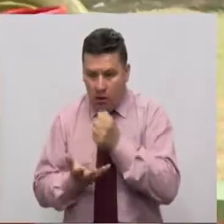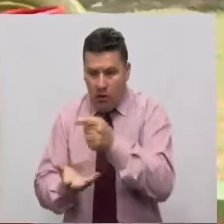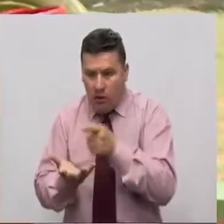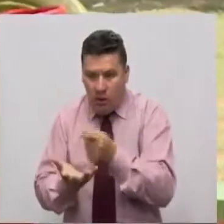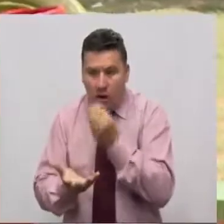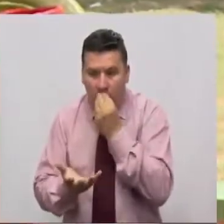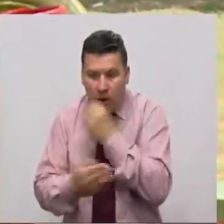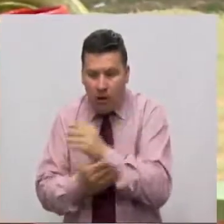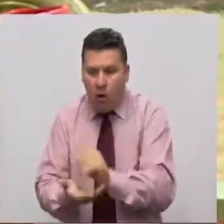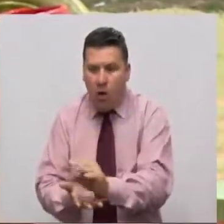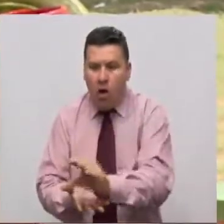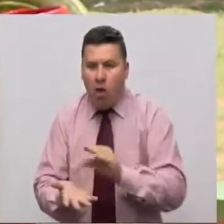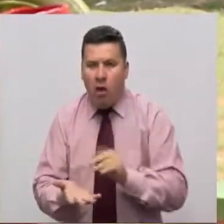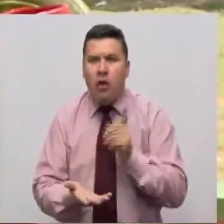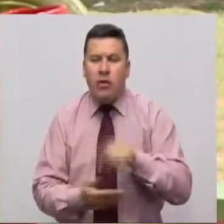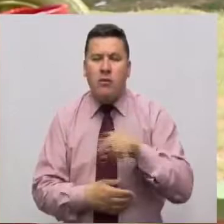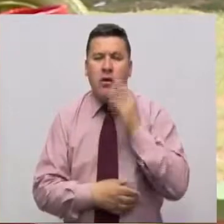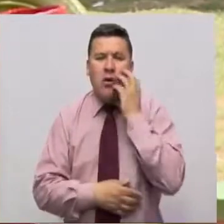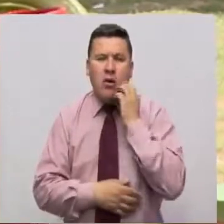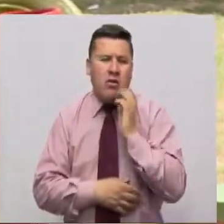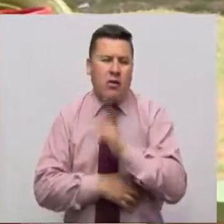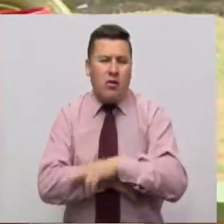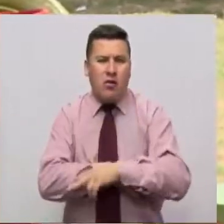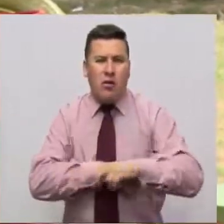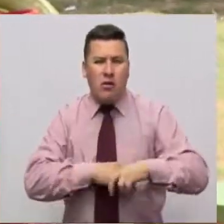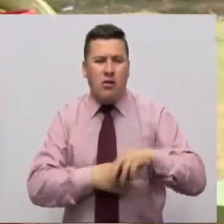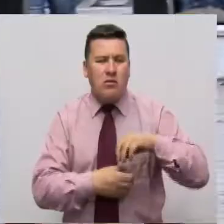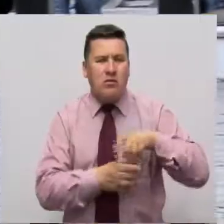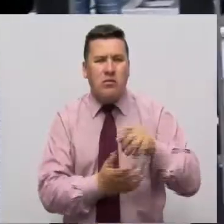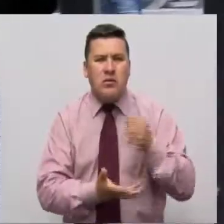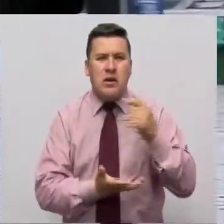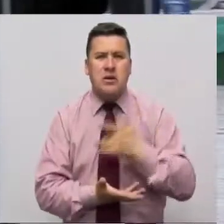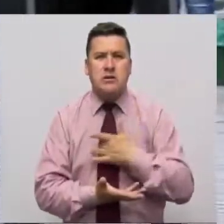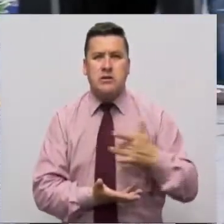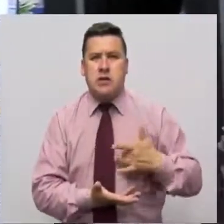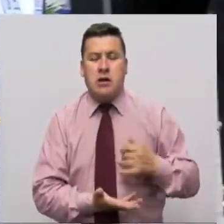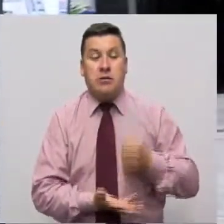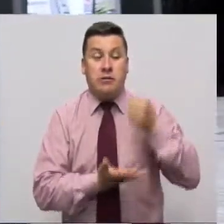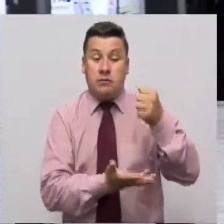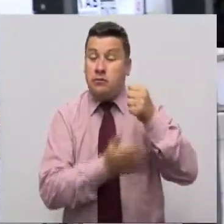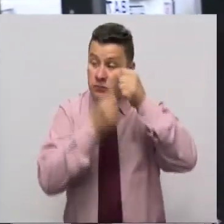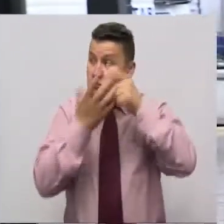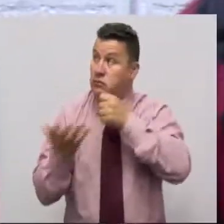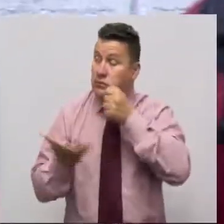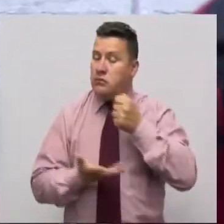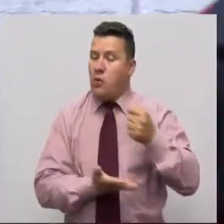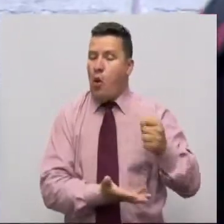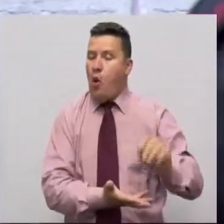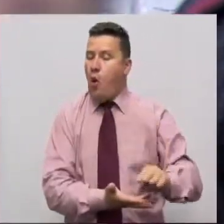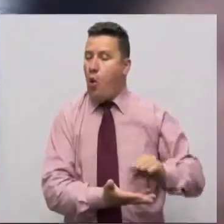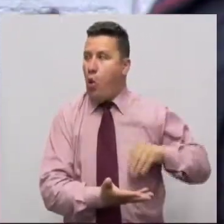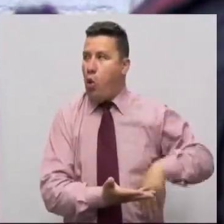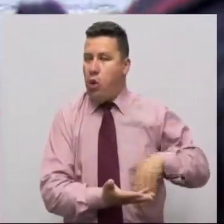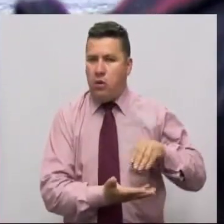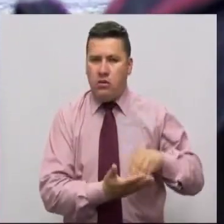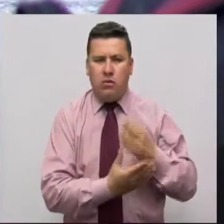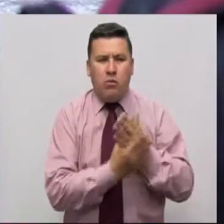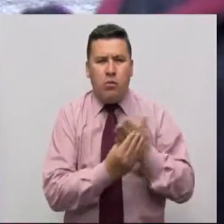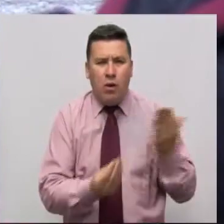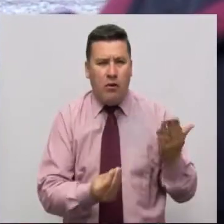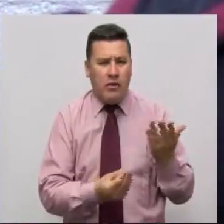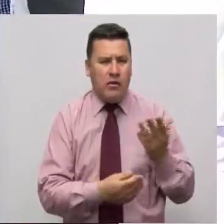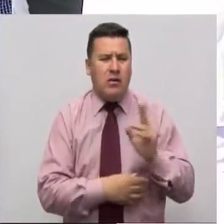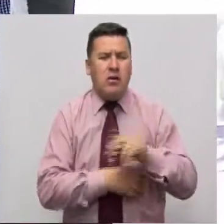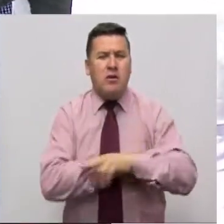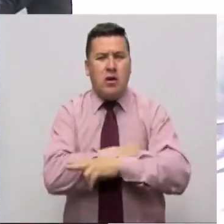la alimentación de los niños. Se están robando los recursos de la salud de los más pobres de nuestro